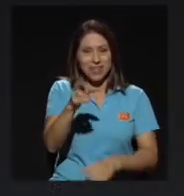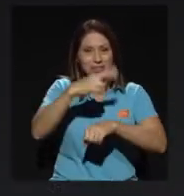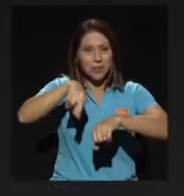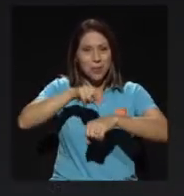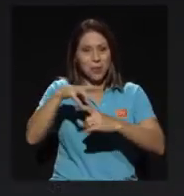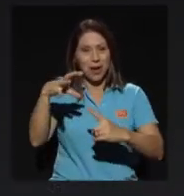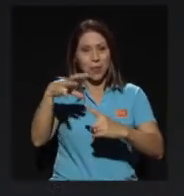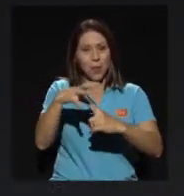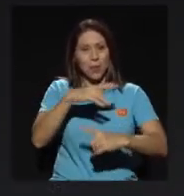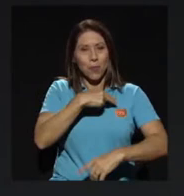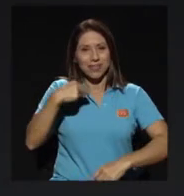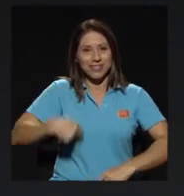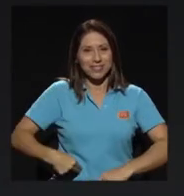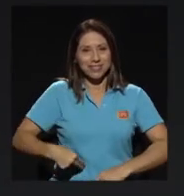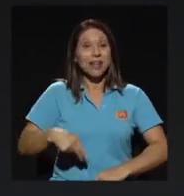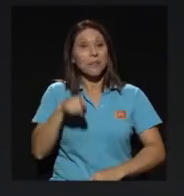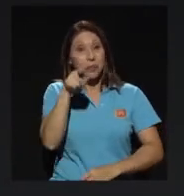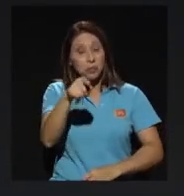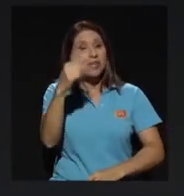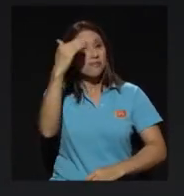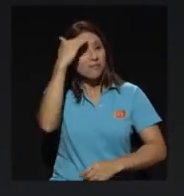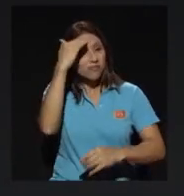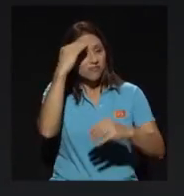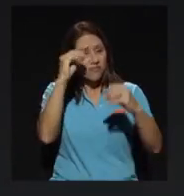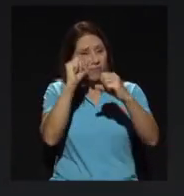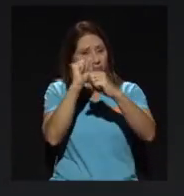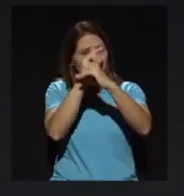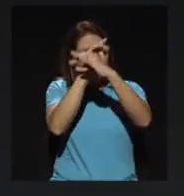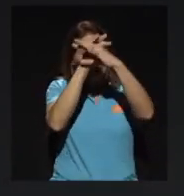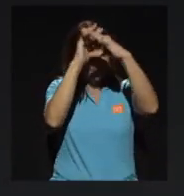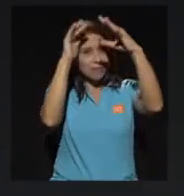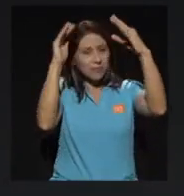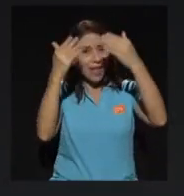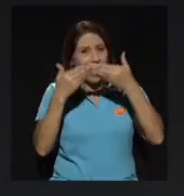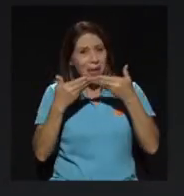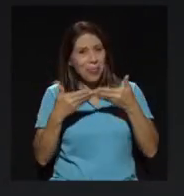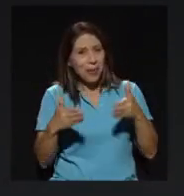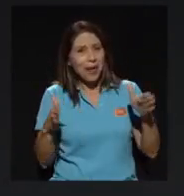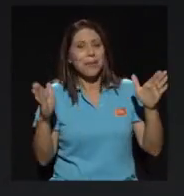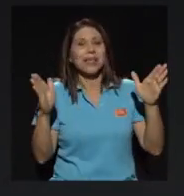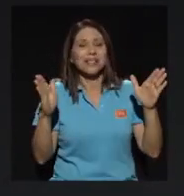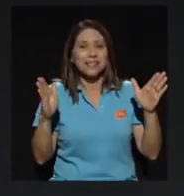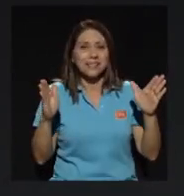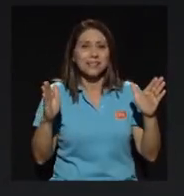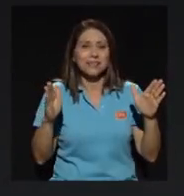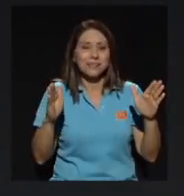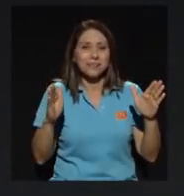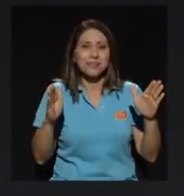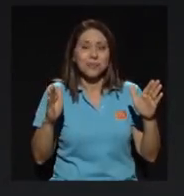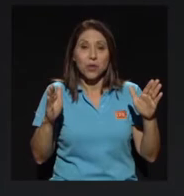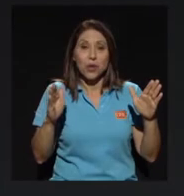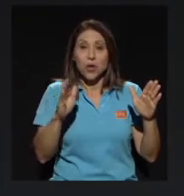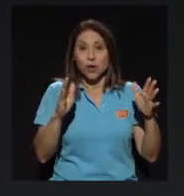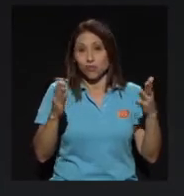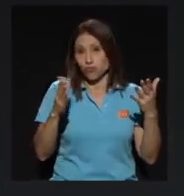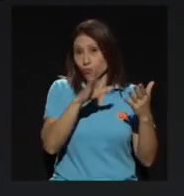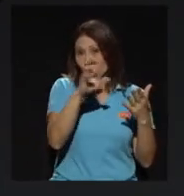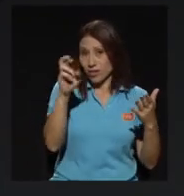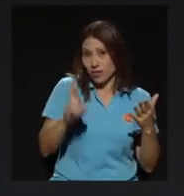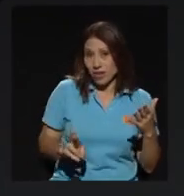imaginarán que a través de esa apertura de costa rica-